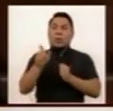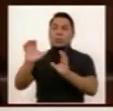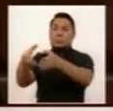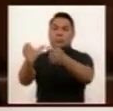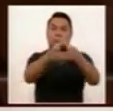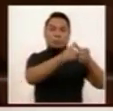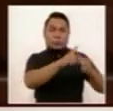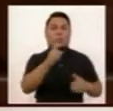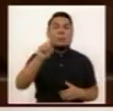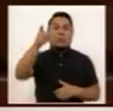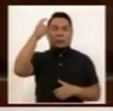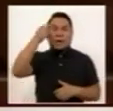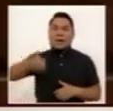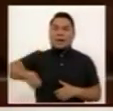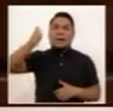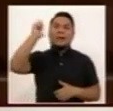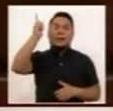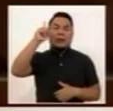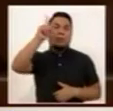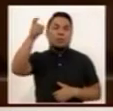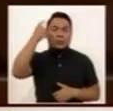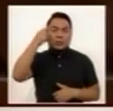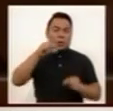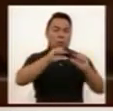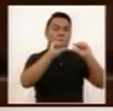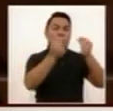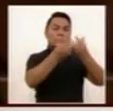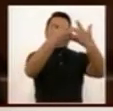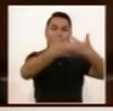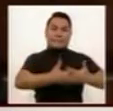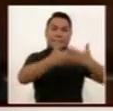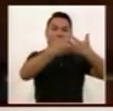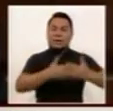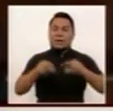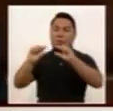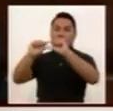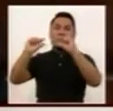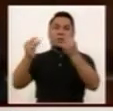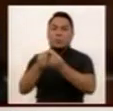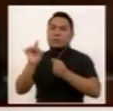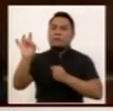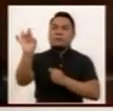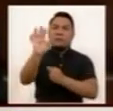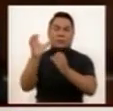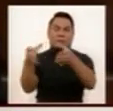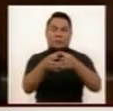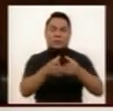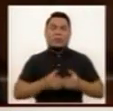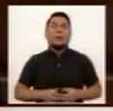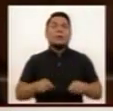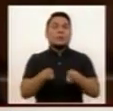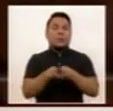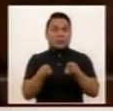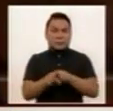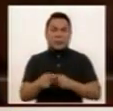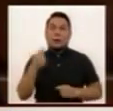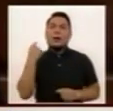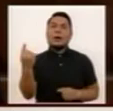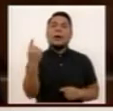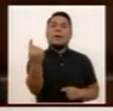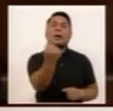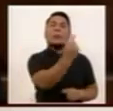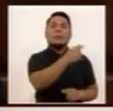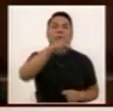políticos, los grupos de empresarios y gremios, y sobre todo, cada uno de los